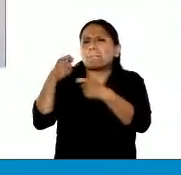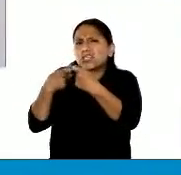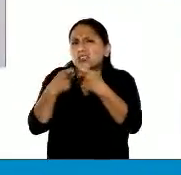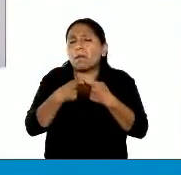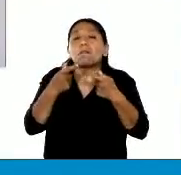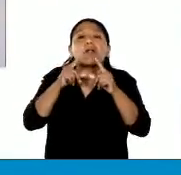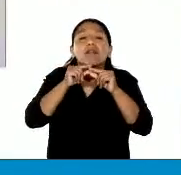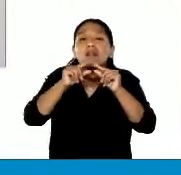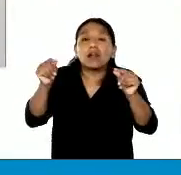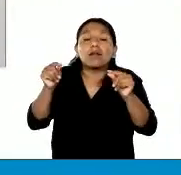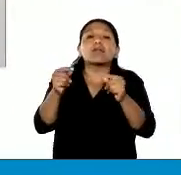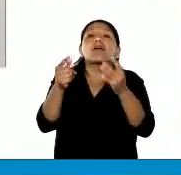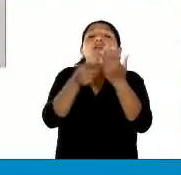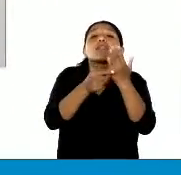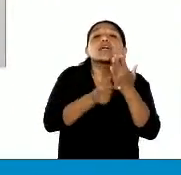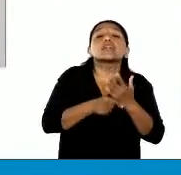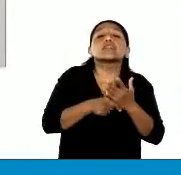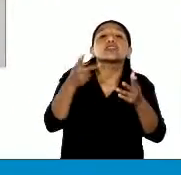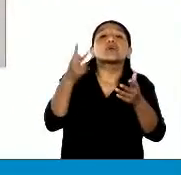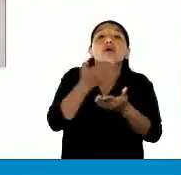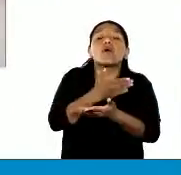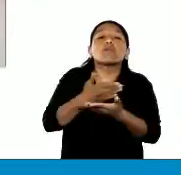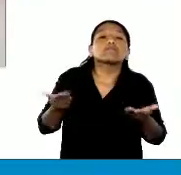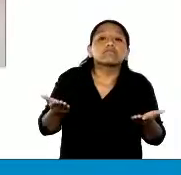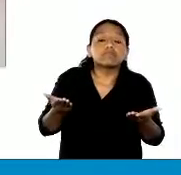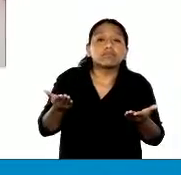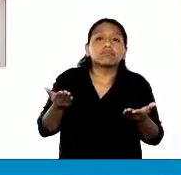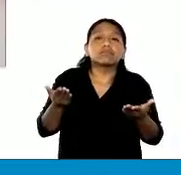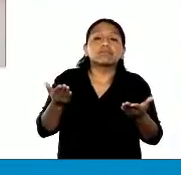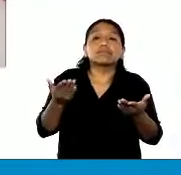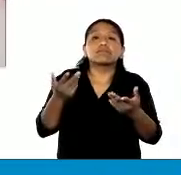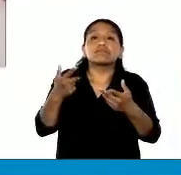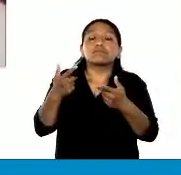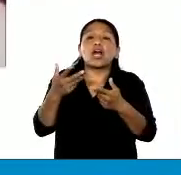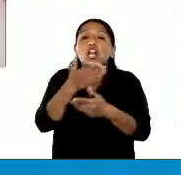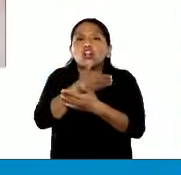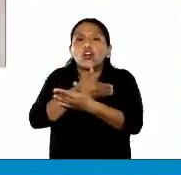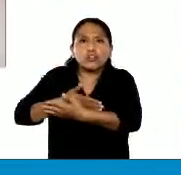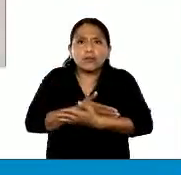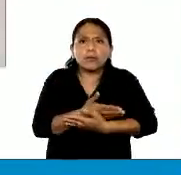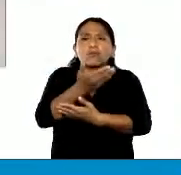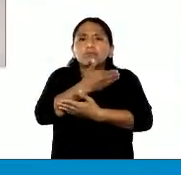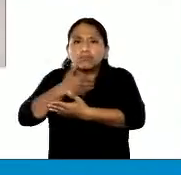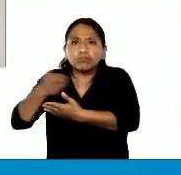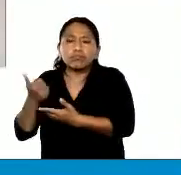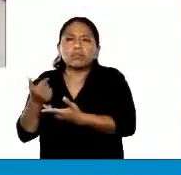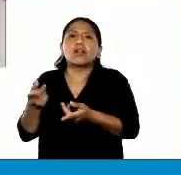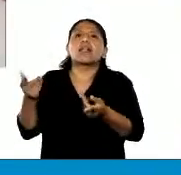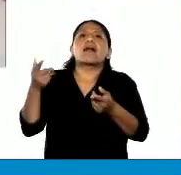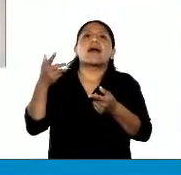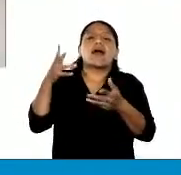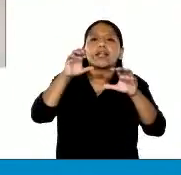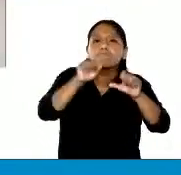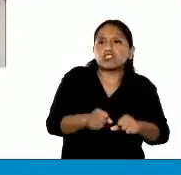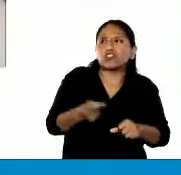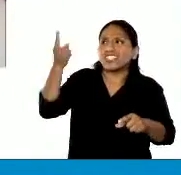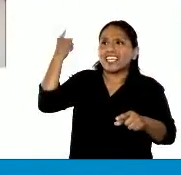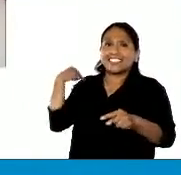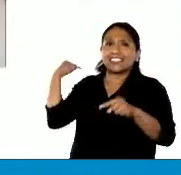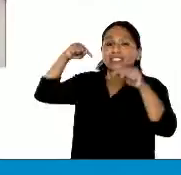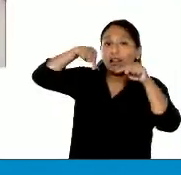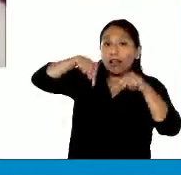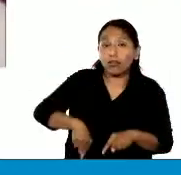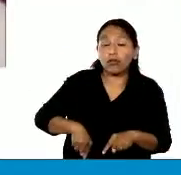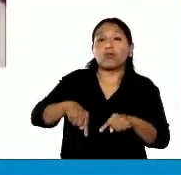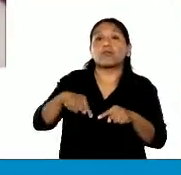por la apertura de los archivos de la dictadura, insisto, por la restitución de los niños apropiados, contra la represión de ayer, de la de hoy, y también marchamos